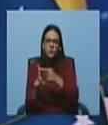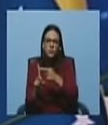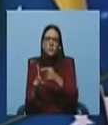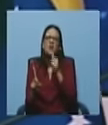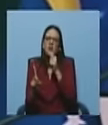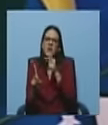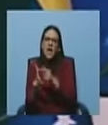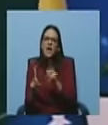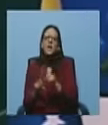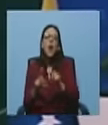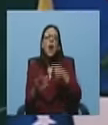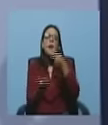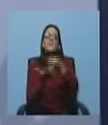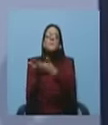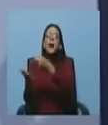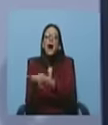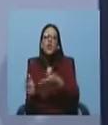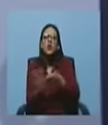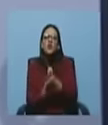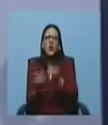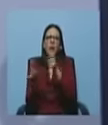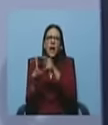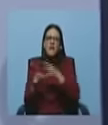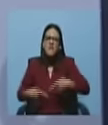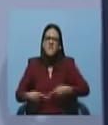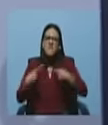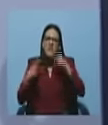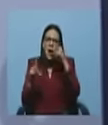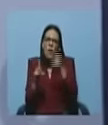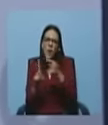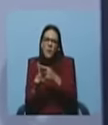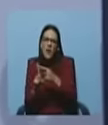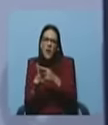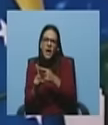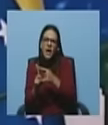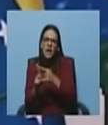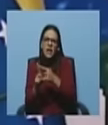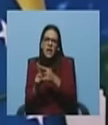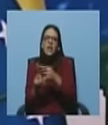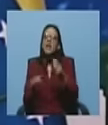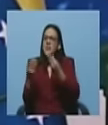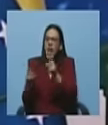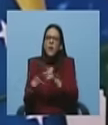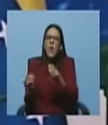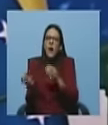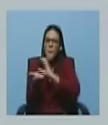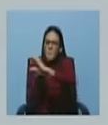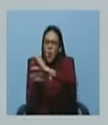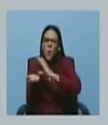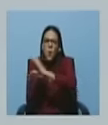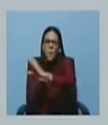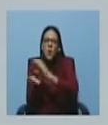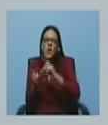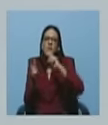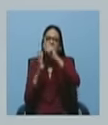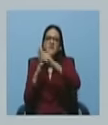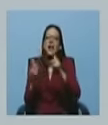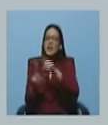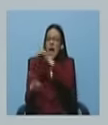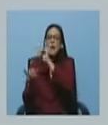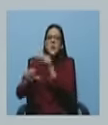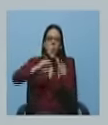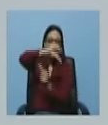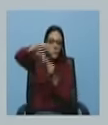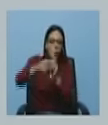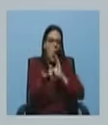un pagador. Por la vía de Alberto Pucci se enviaba el dinero para las distintas personas